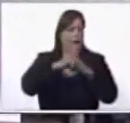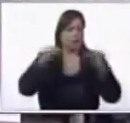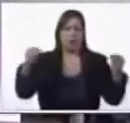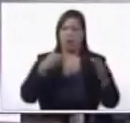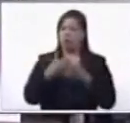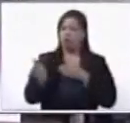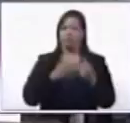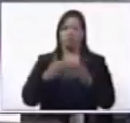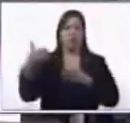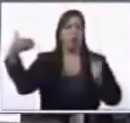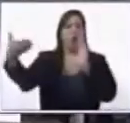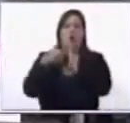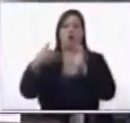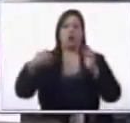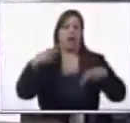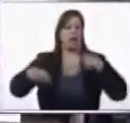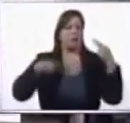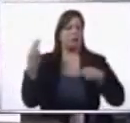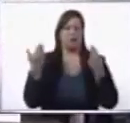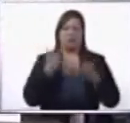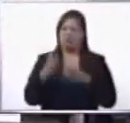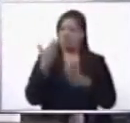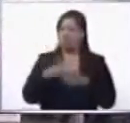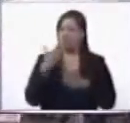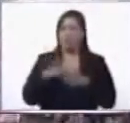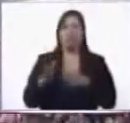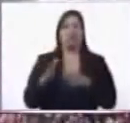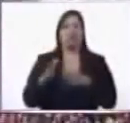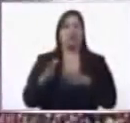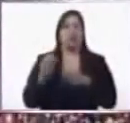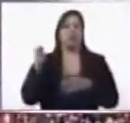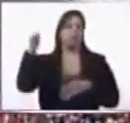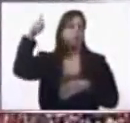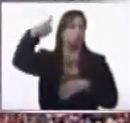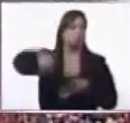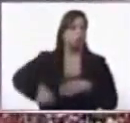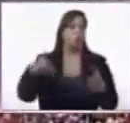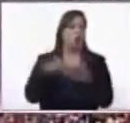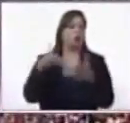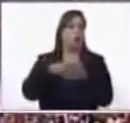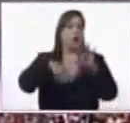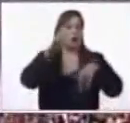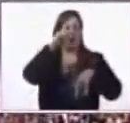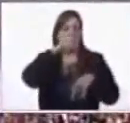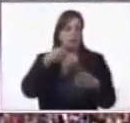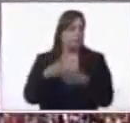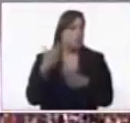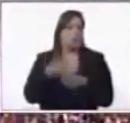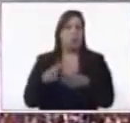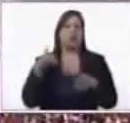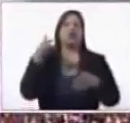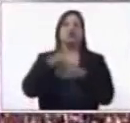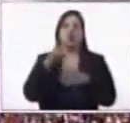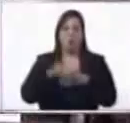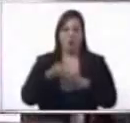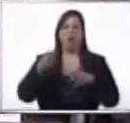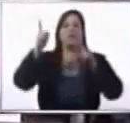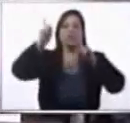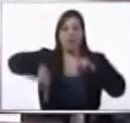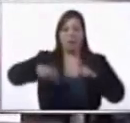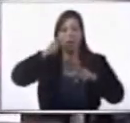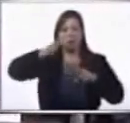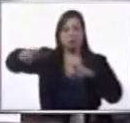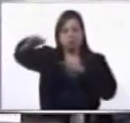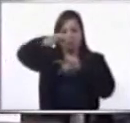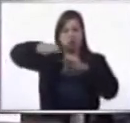que han votado contra la revolución muchos años. Pero voy para los valles del Tuy,